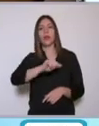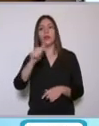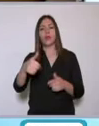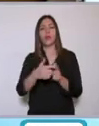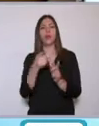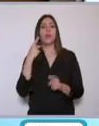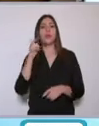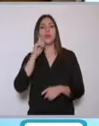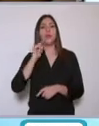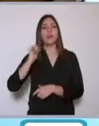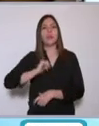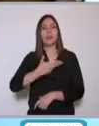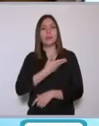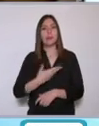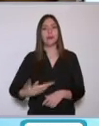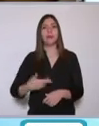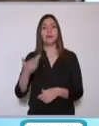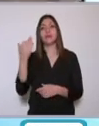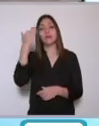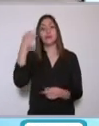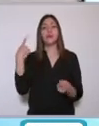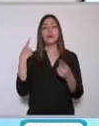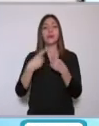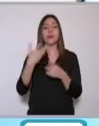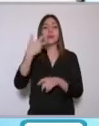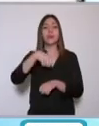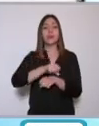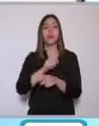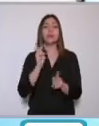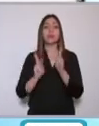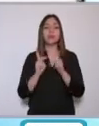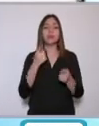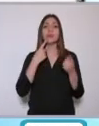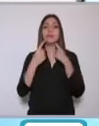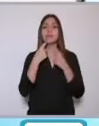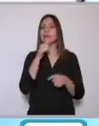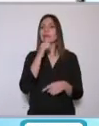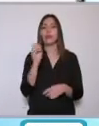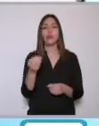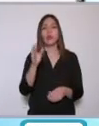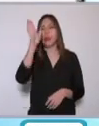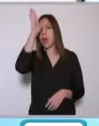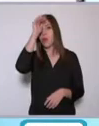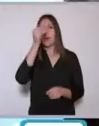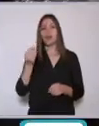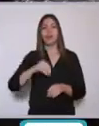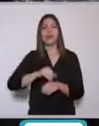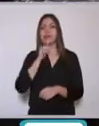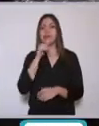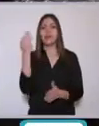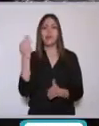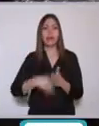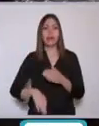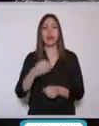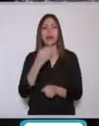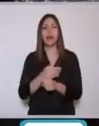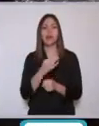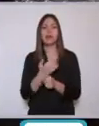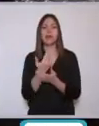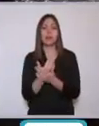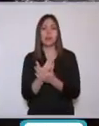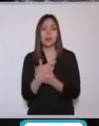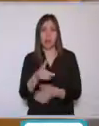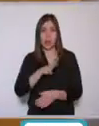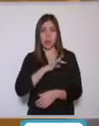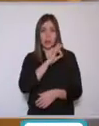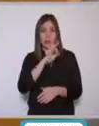que llevan 5 semanas platicando, no se ha logrado nada. No se ponen de y acuerdo. pues es justamente ahorita por esto que se prenden los focos ¿Tienen rojos. una fecha